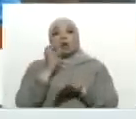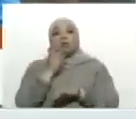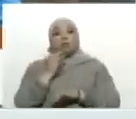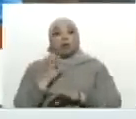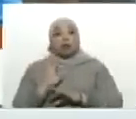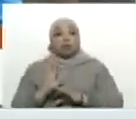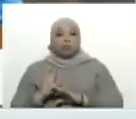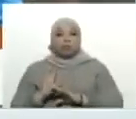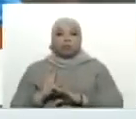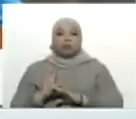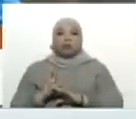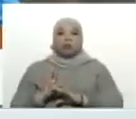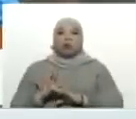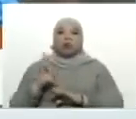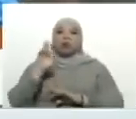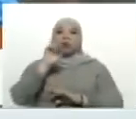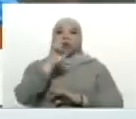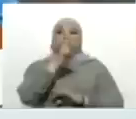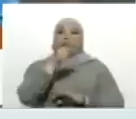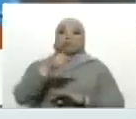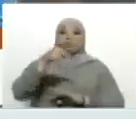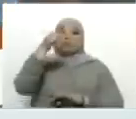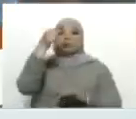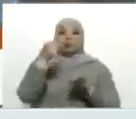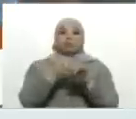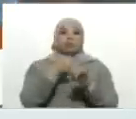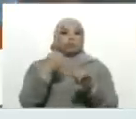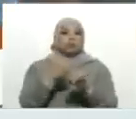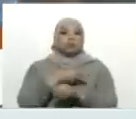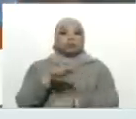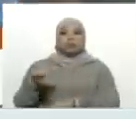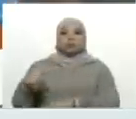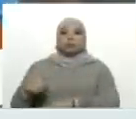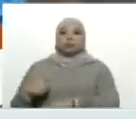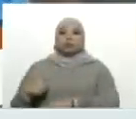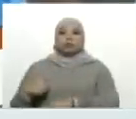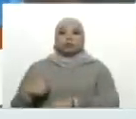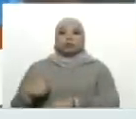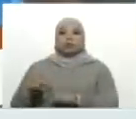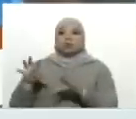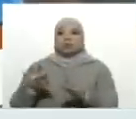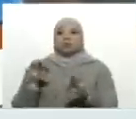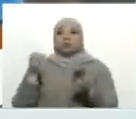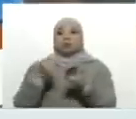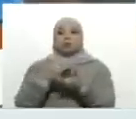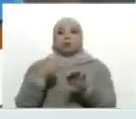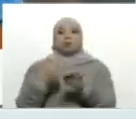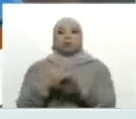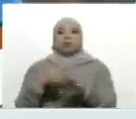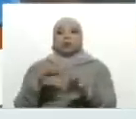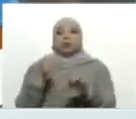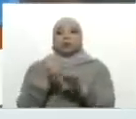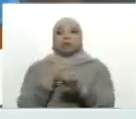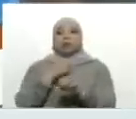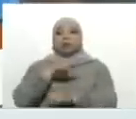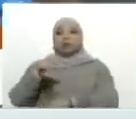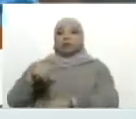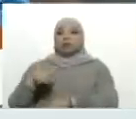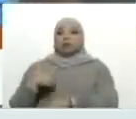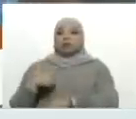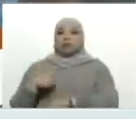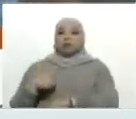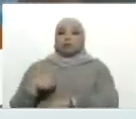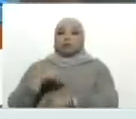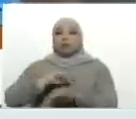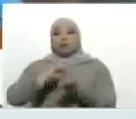Cuando el padre la economía dan Smith ve algo objetivo que es la especialización toda sociedad